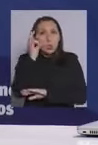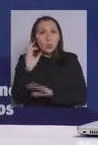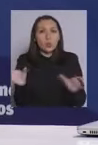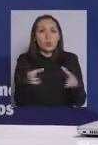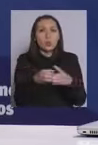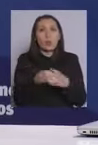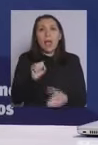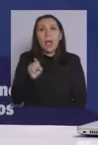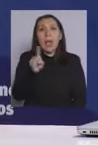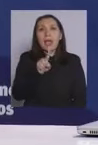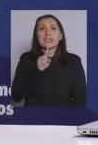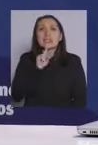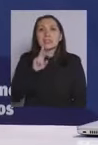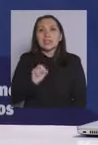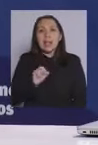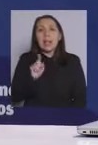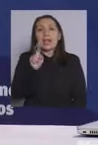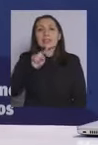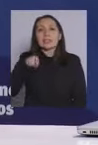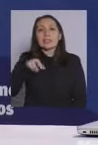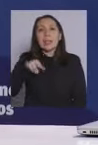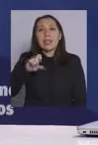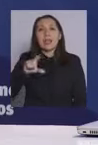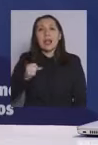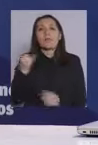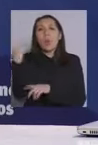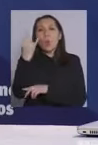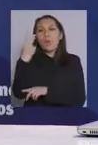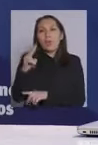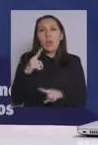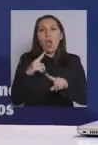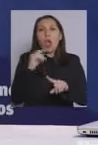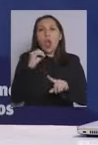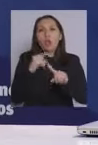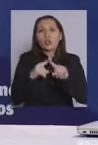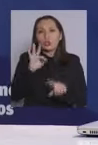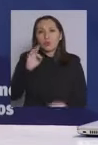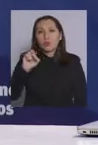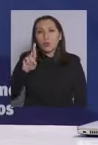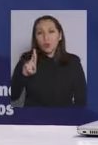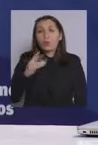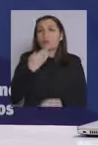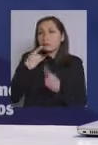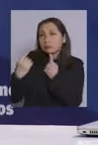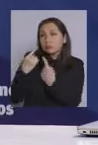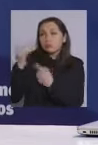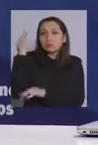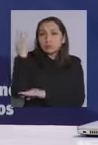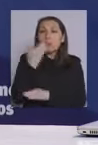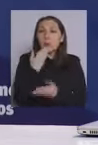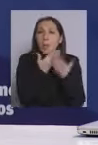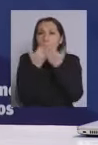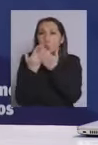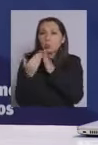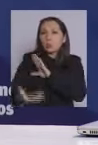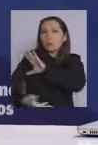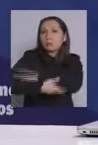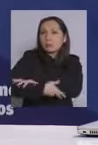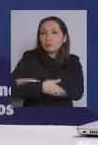grupo AstraZeneca, Universidad de Oxford, y vamos a iniciar también un estudio colaborativo con